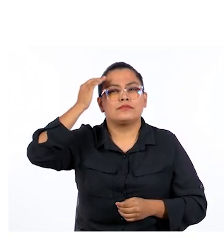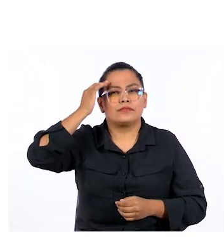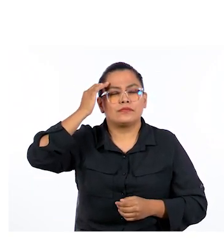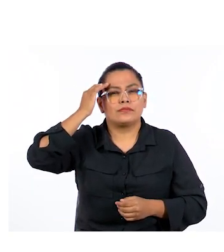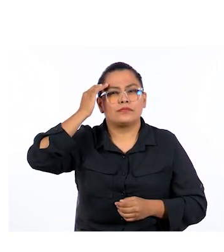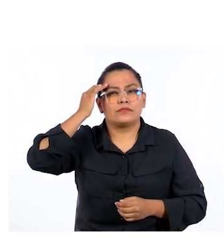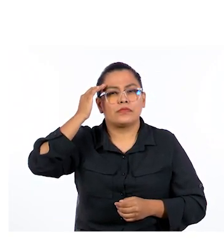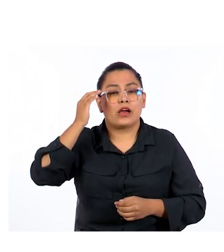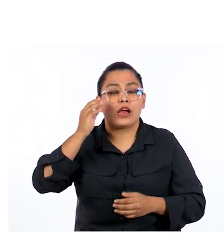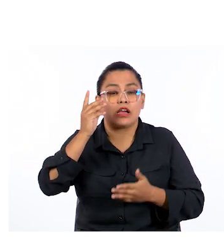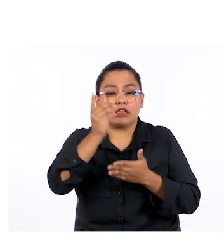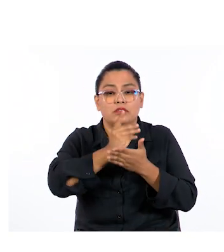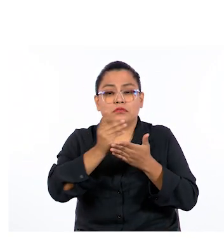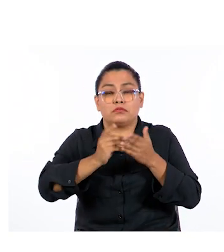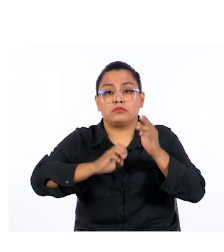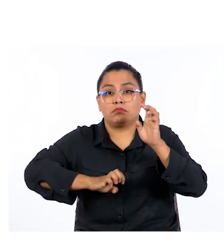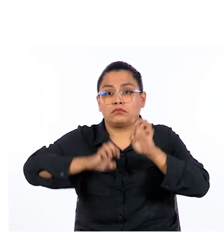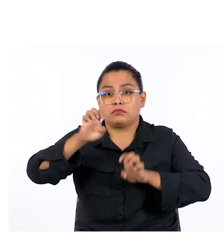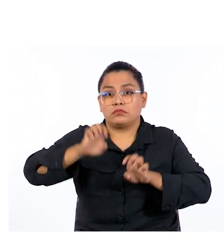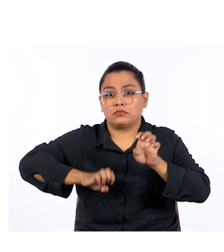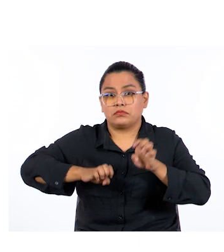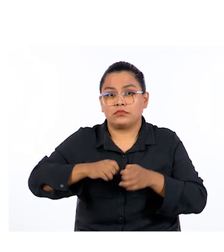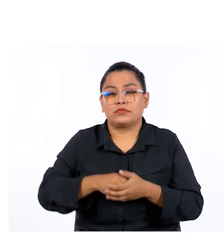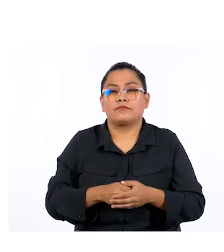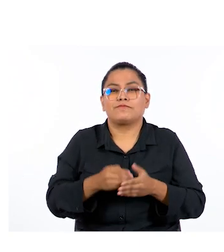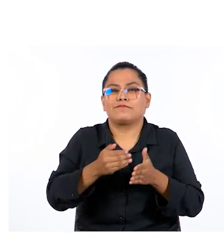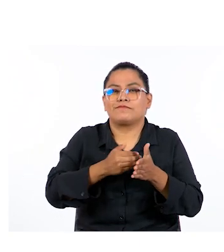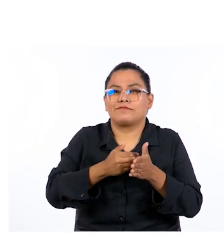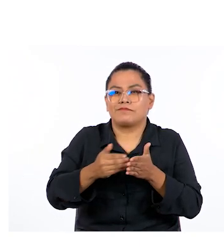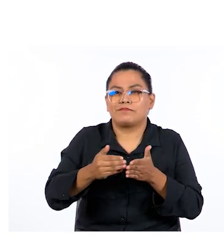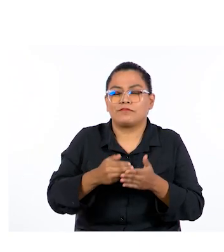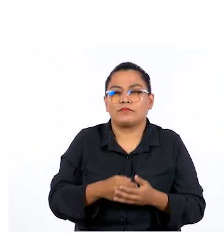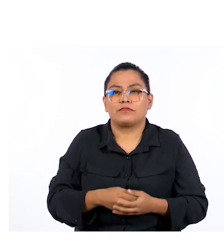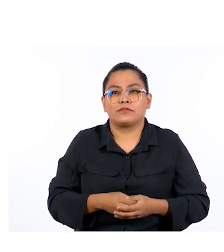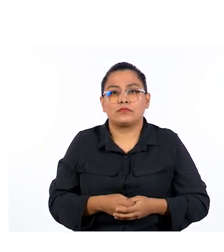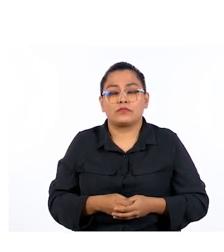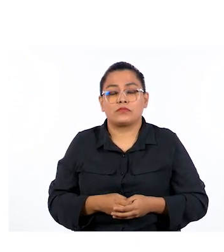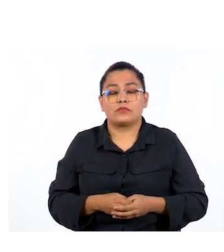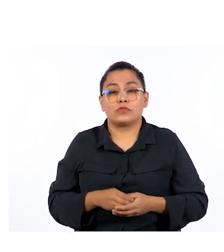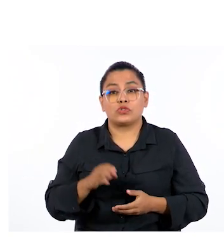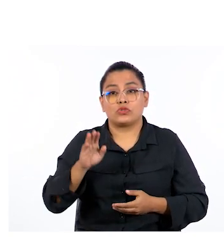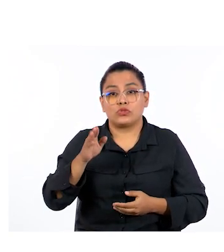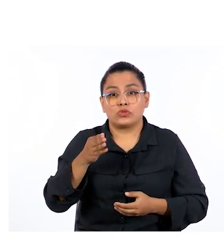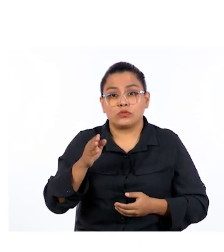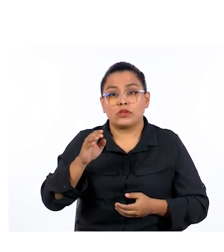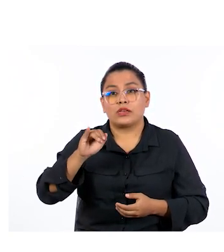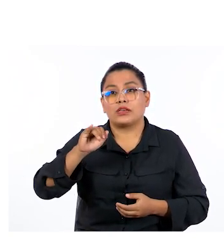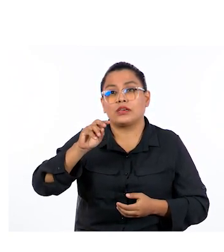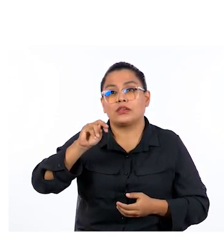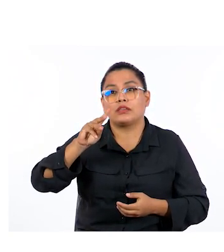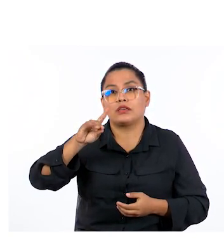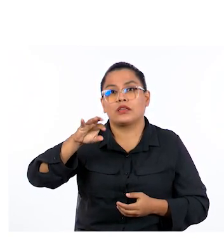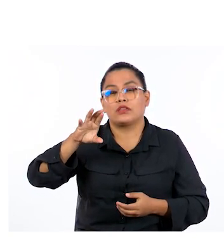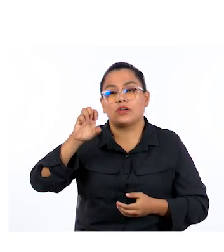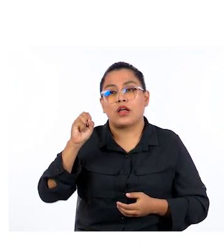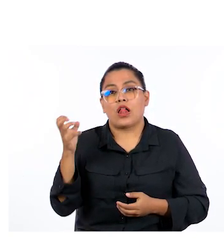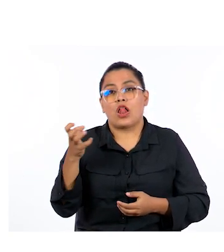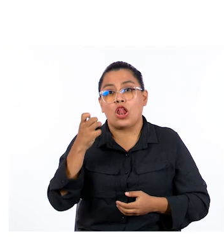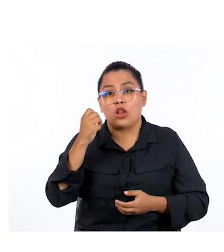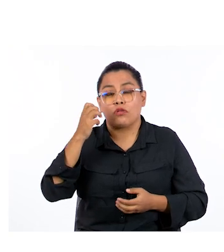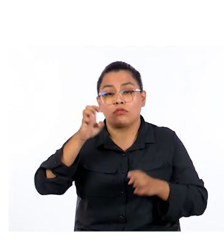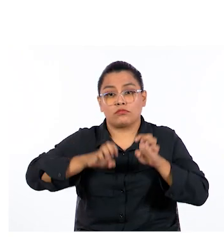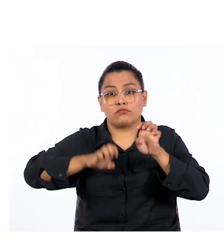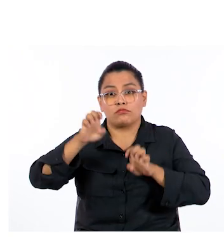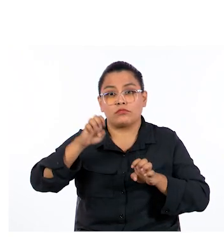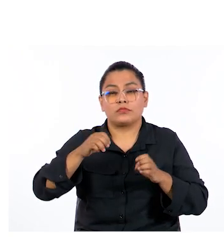el docente conozca cómo se ha diseñado la evaluación. Para iniciar, se retoman los indicadores de logro evaluados